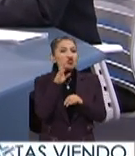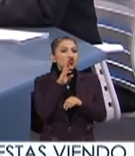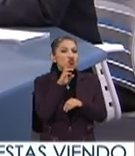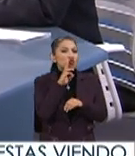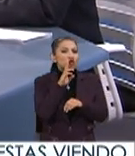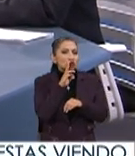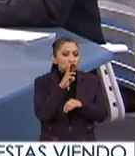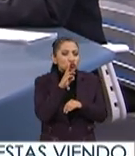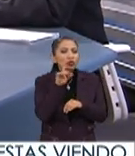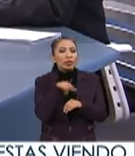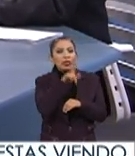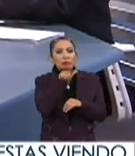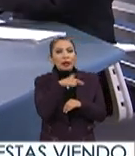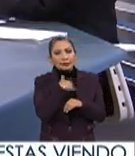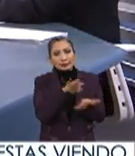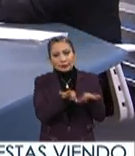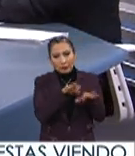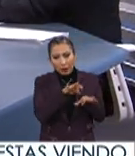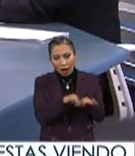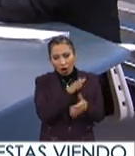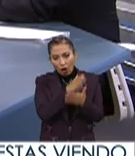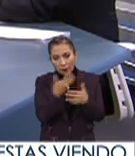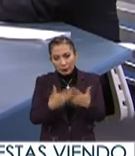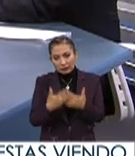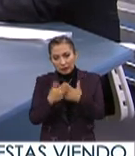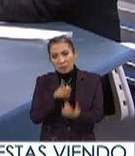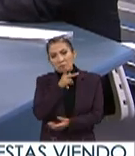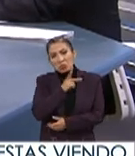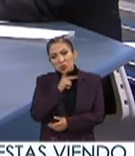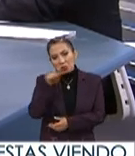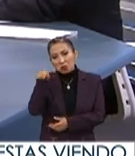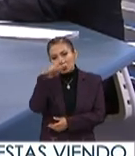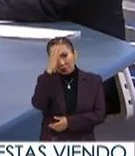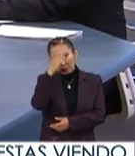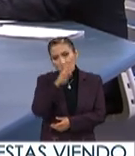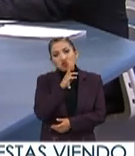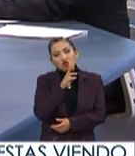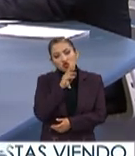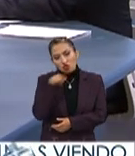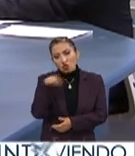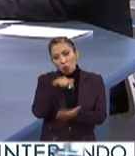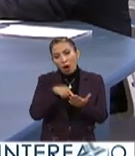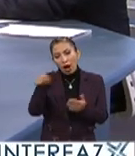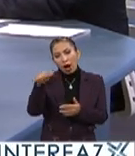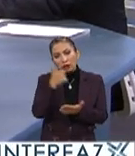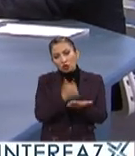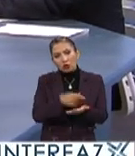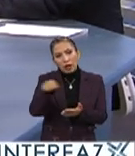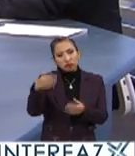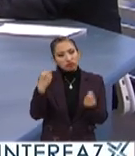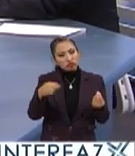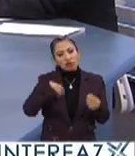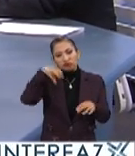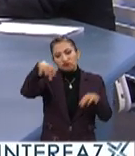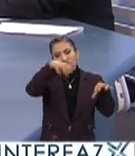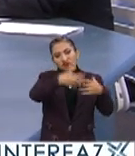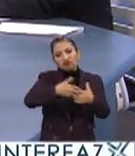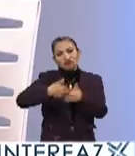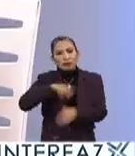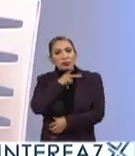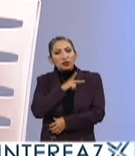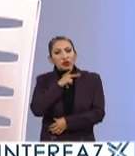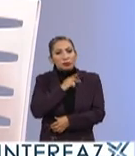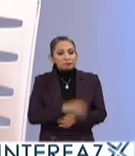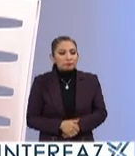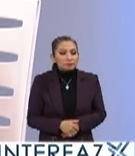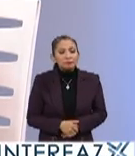Houston. Después estuvo trabajando en empresas petroleras. Sabemos que Houston también es una ciudad con mucha actividad